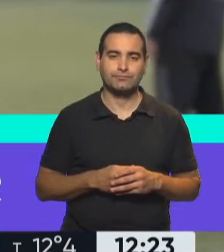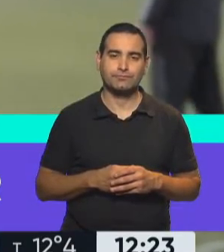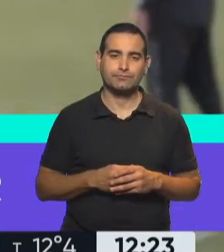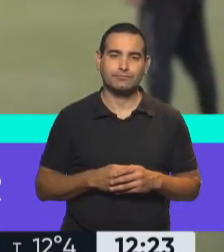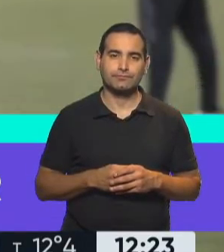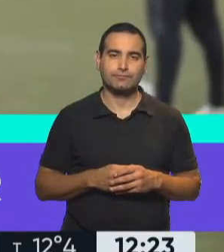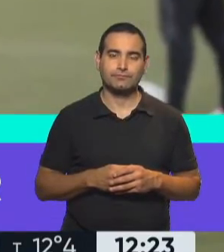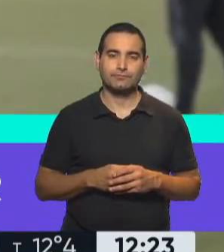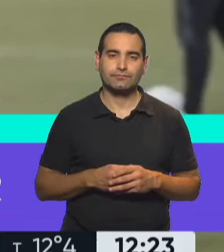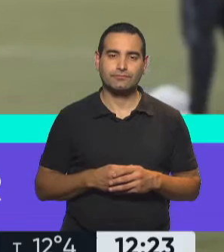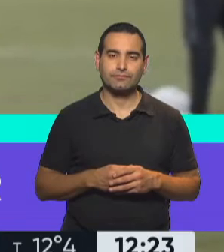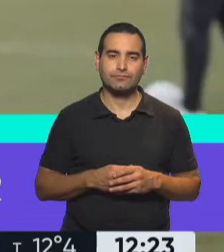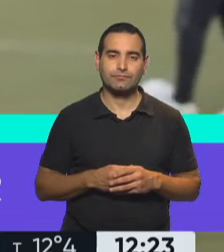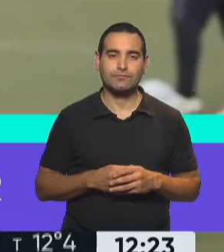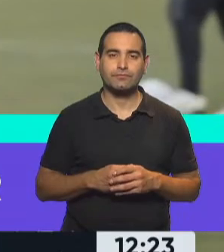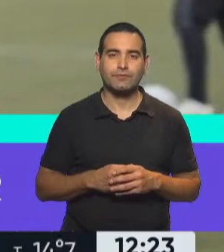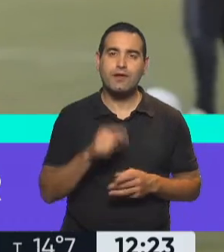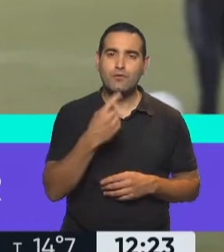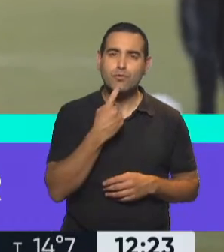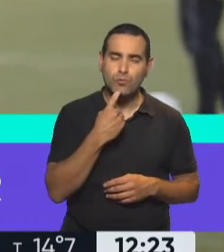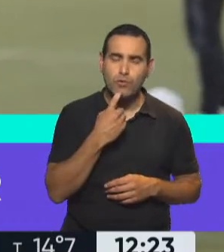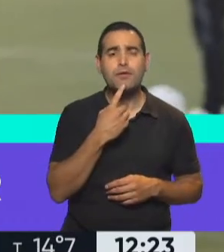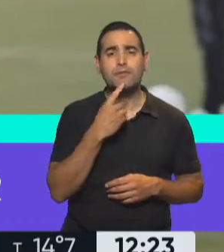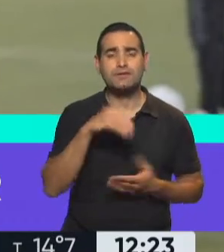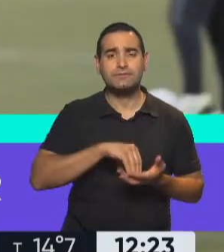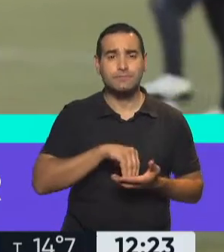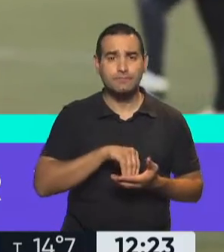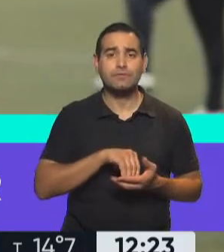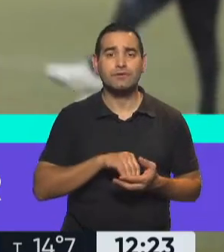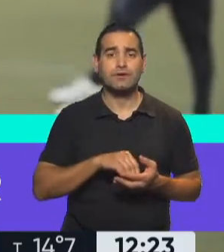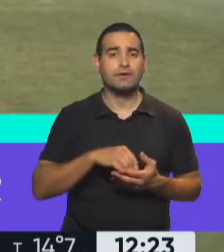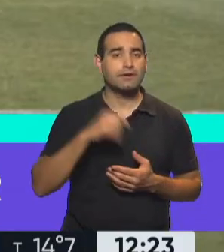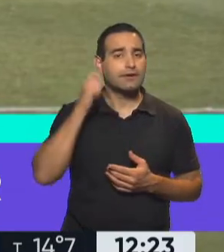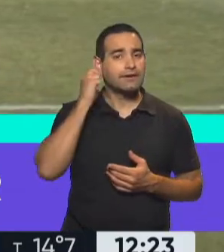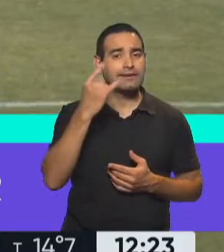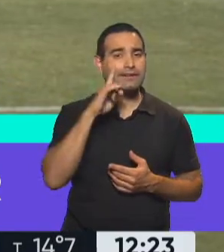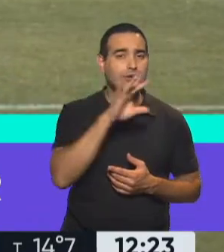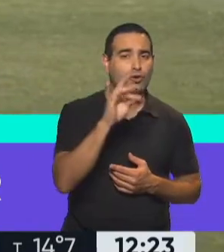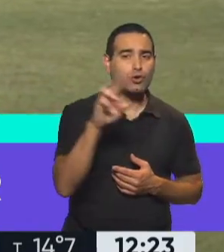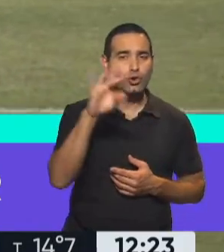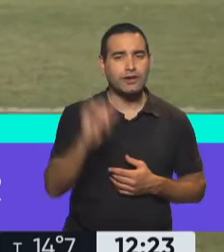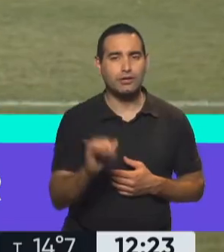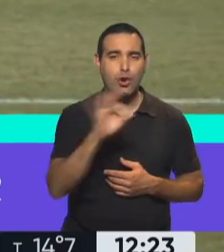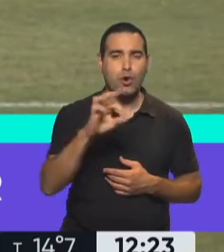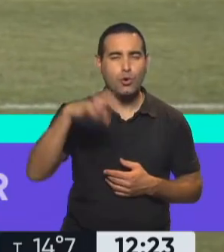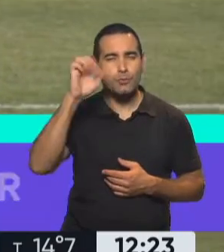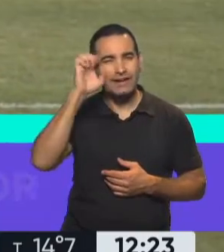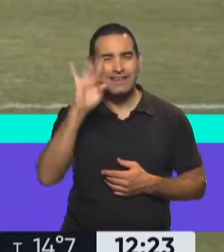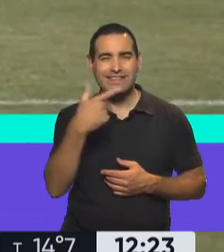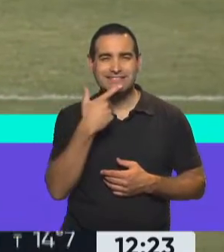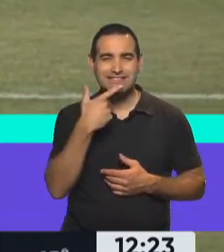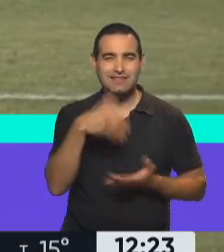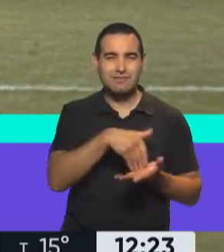vienen más o menos algunas de las dudas. Y después, ¿jugás con Guido Rodríguez o Paredes en el medio? Bueno, claro. Bueno, el tema